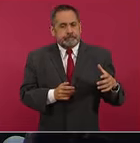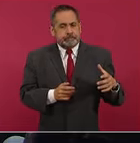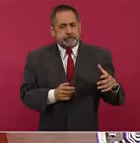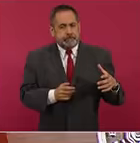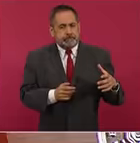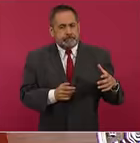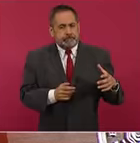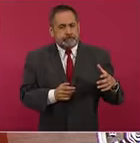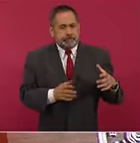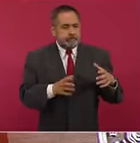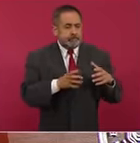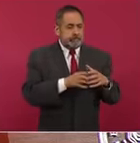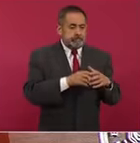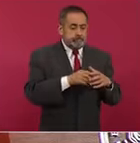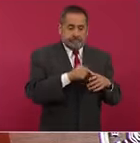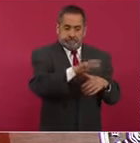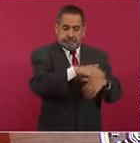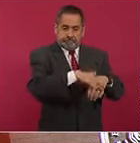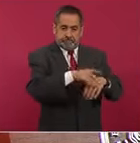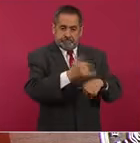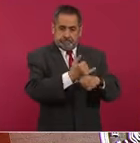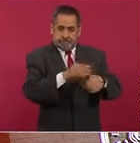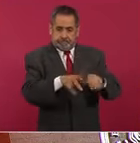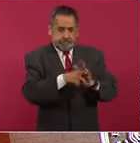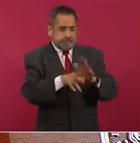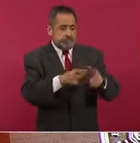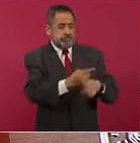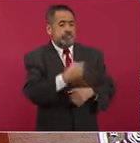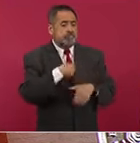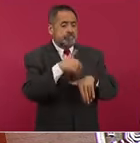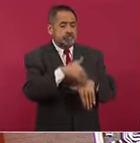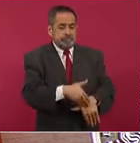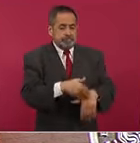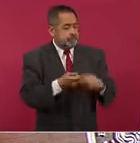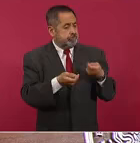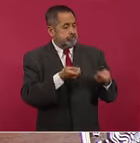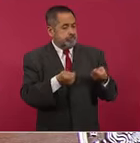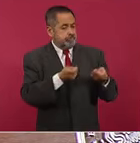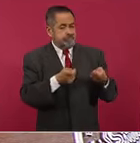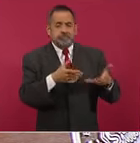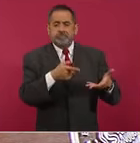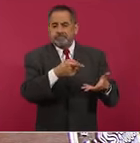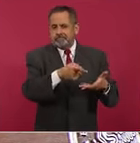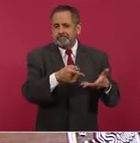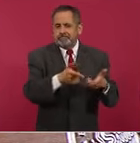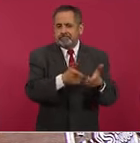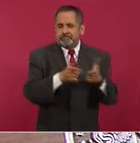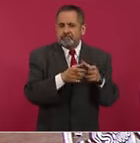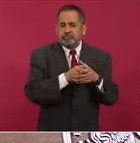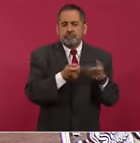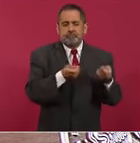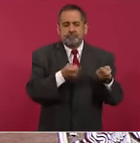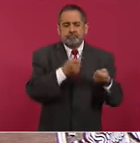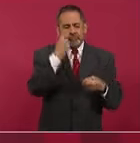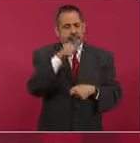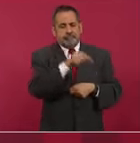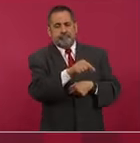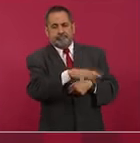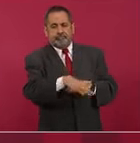una prensa o medios de información al servicio de minorías.